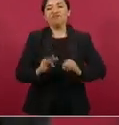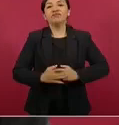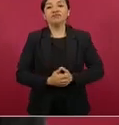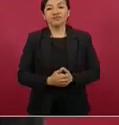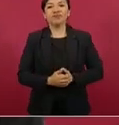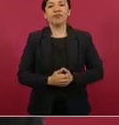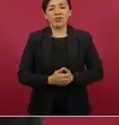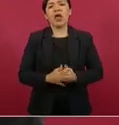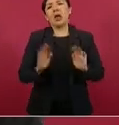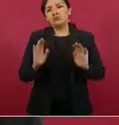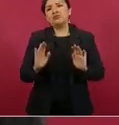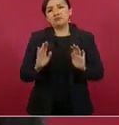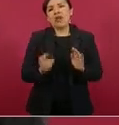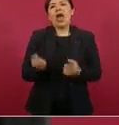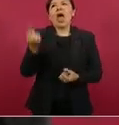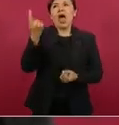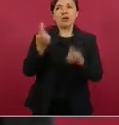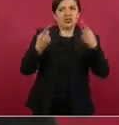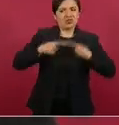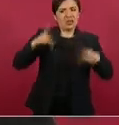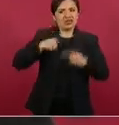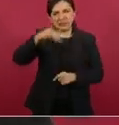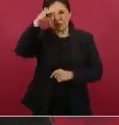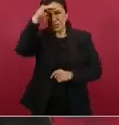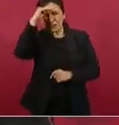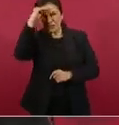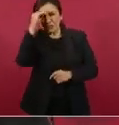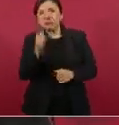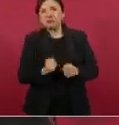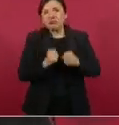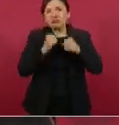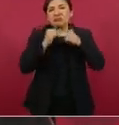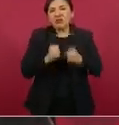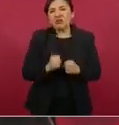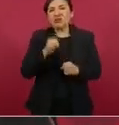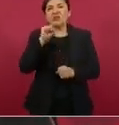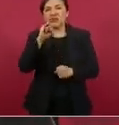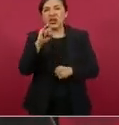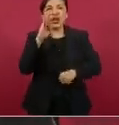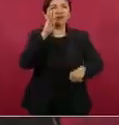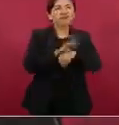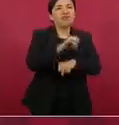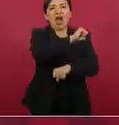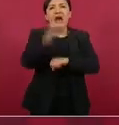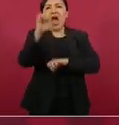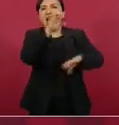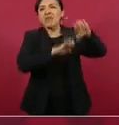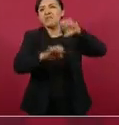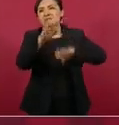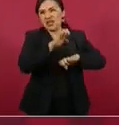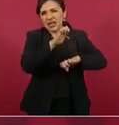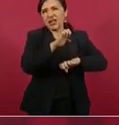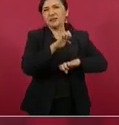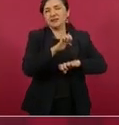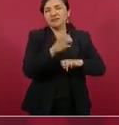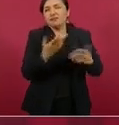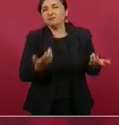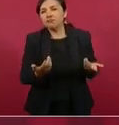Hay quienes apostaban a favor de las empresas, lo